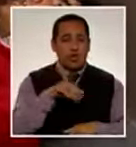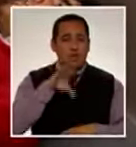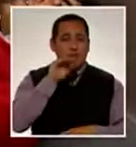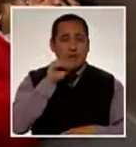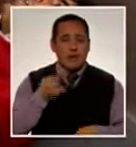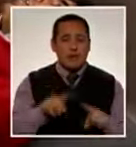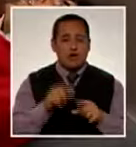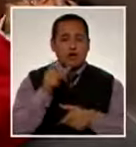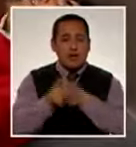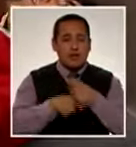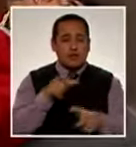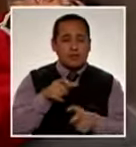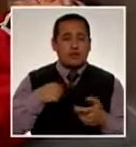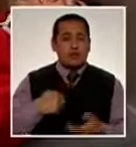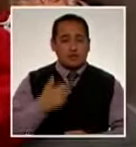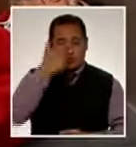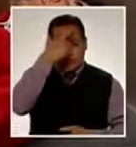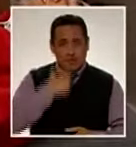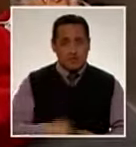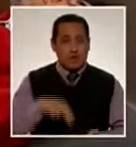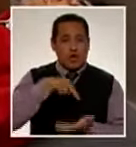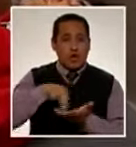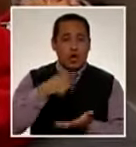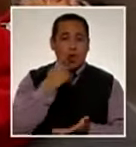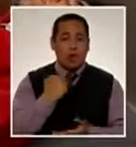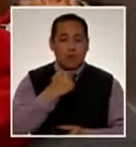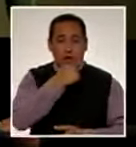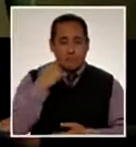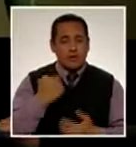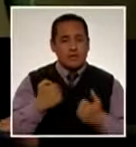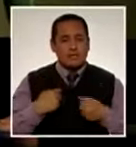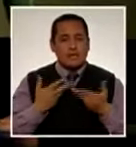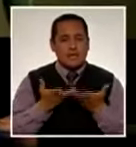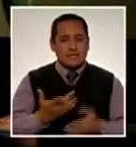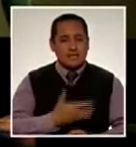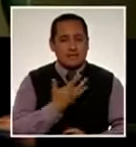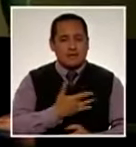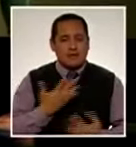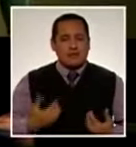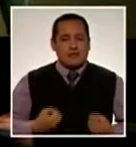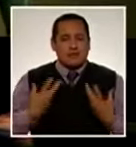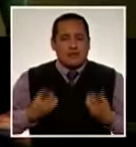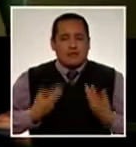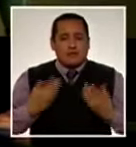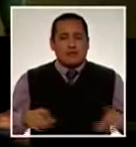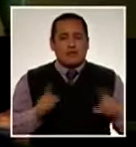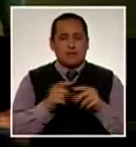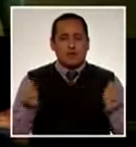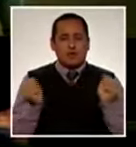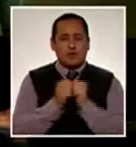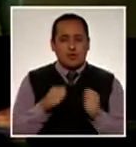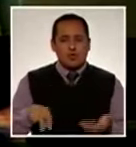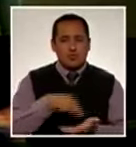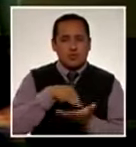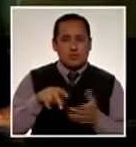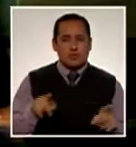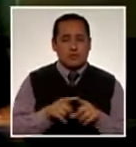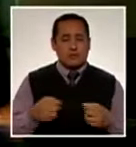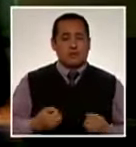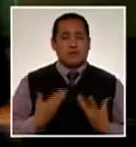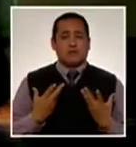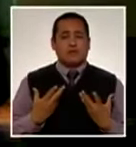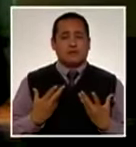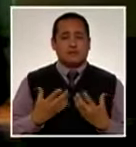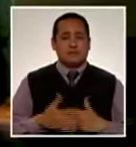verbal entre los seres humanos, donde el bailarín o bailarina expresa sentimientos y emociones a través de sus movimientos